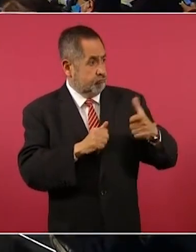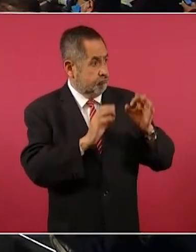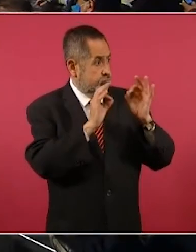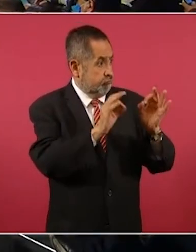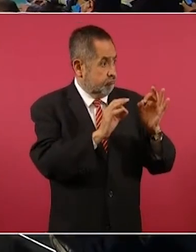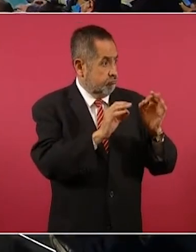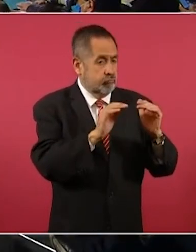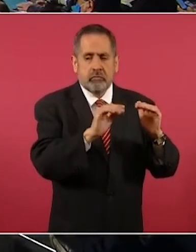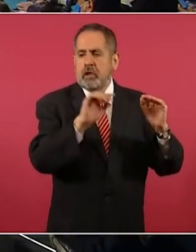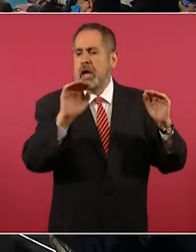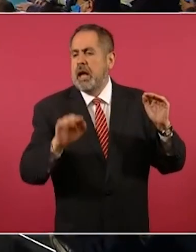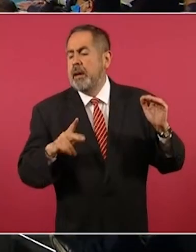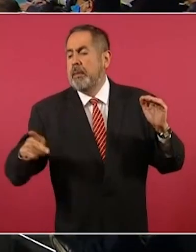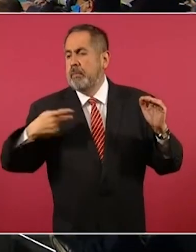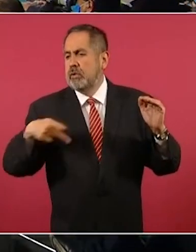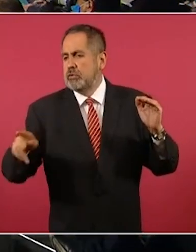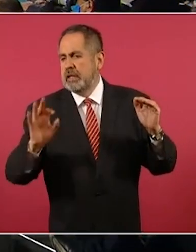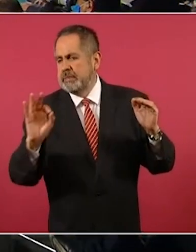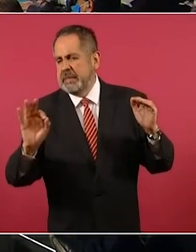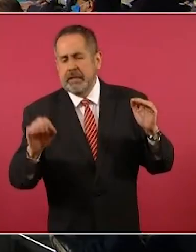les va bien a los de abajo,